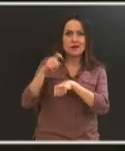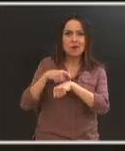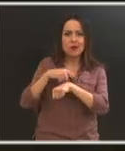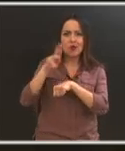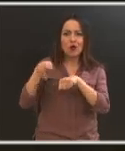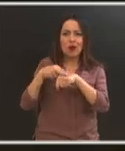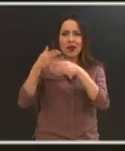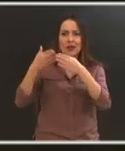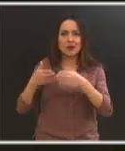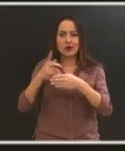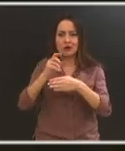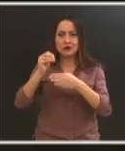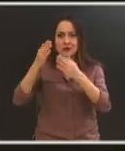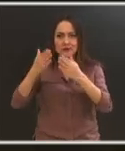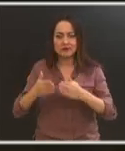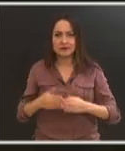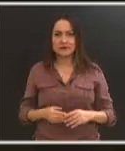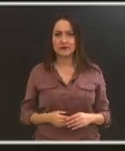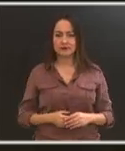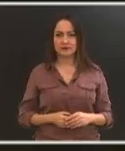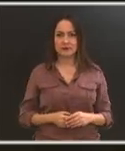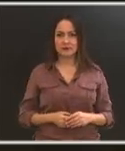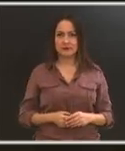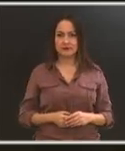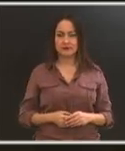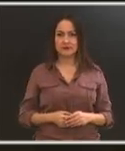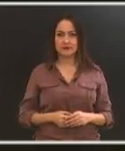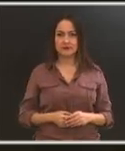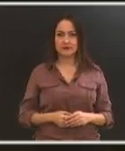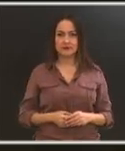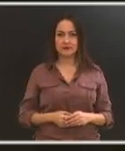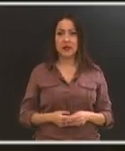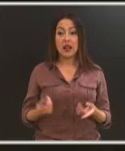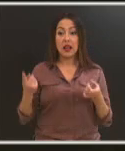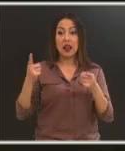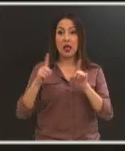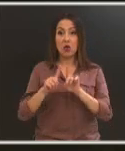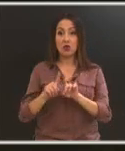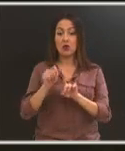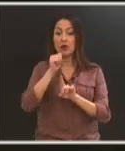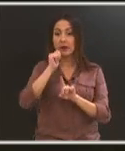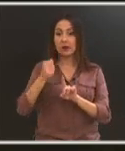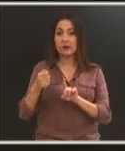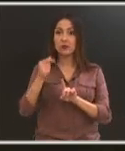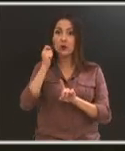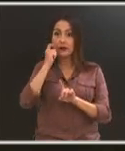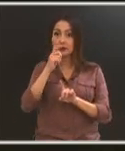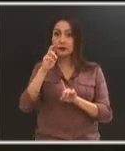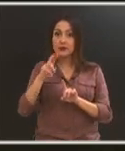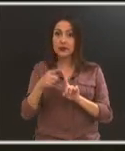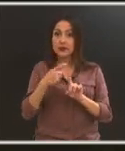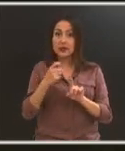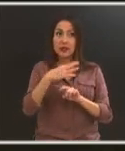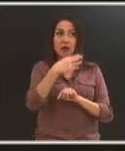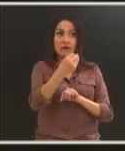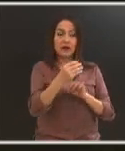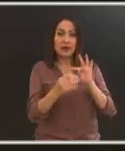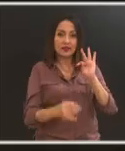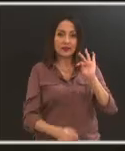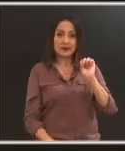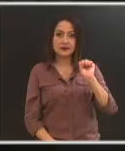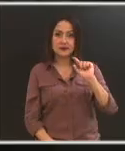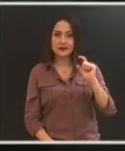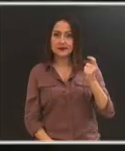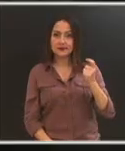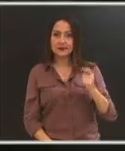la naturalización como costarricense mediante la unión civil con esta mujer costarricense. Desde las afueras del Tribunal Supremo